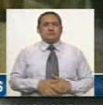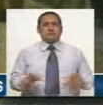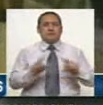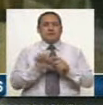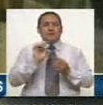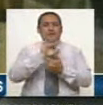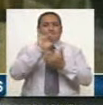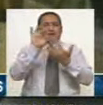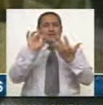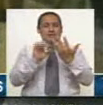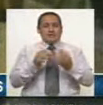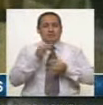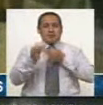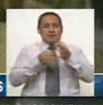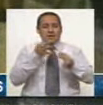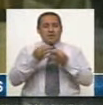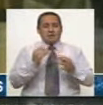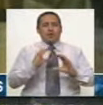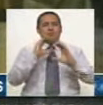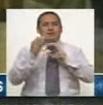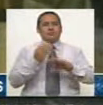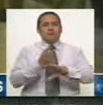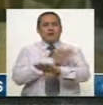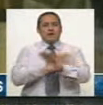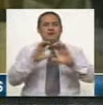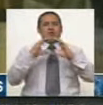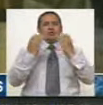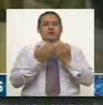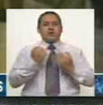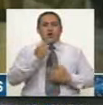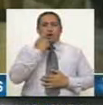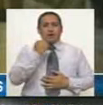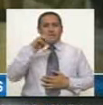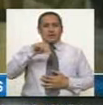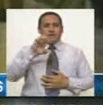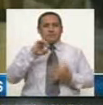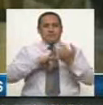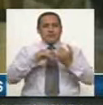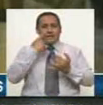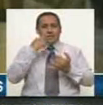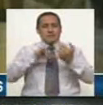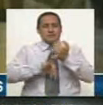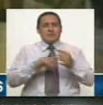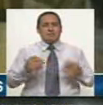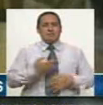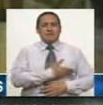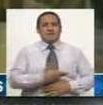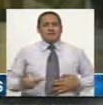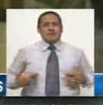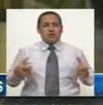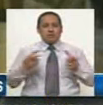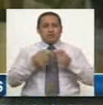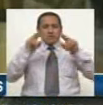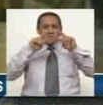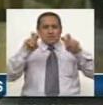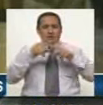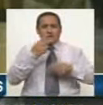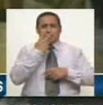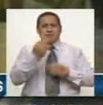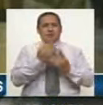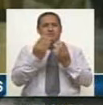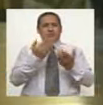Entre otros temas, indicarte también, Josefina, que conversamos con el congresista Mesías Guevara, presidente de la comisión investigadora, que ve precisamente las